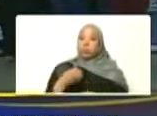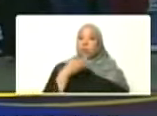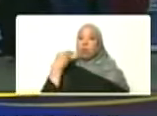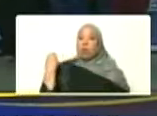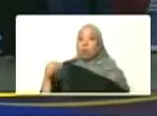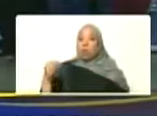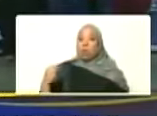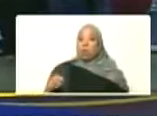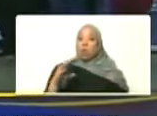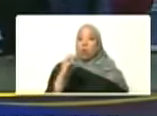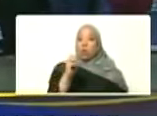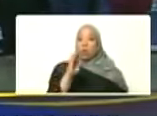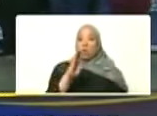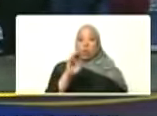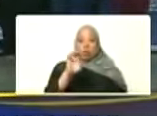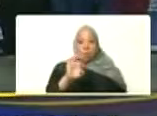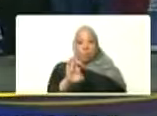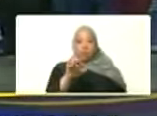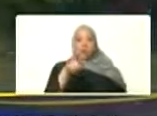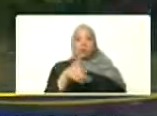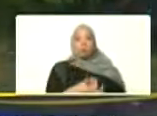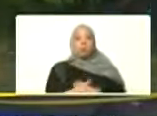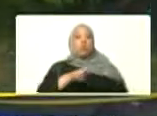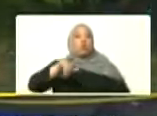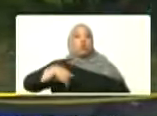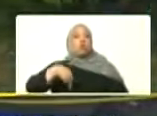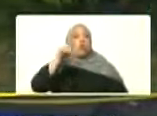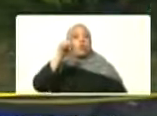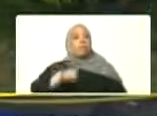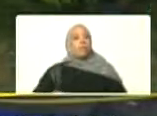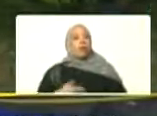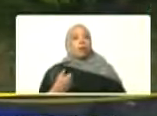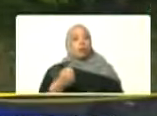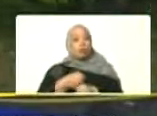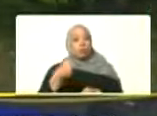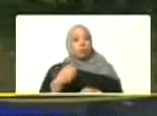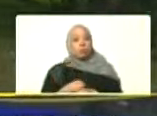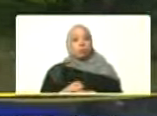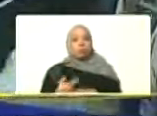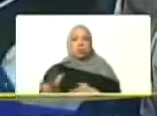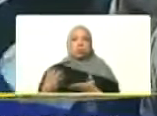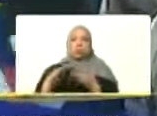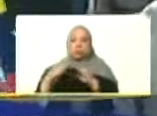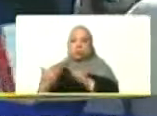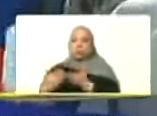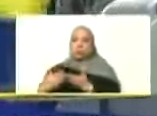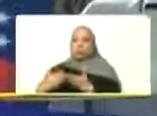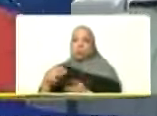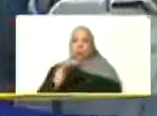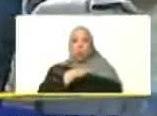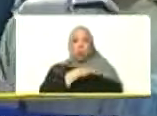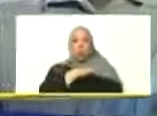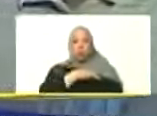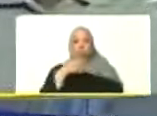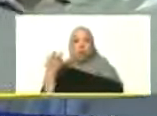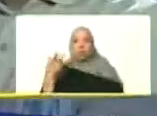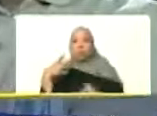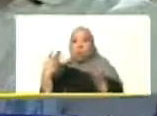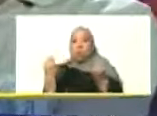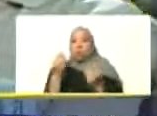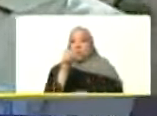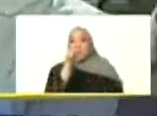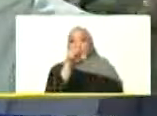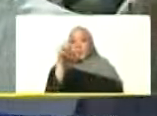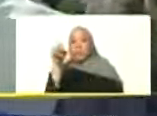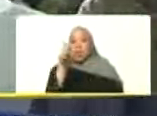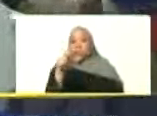OVE, se han activado ellos y han dicho, bueno, nosotros también vamos a formar parte de las Bricomiles en masa. Y aquí hay por lo menos 100 muchachos que